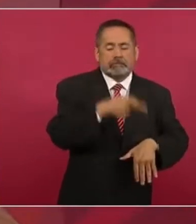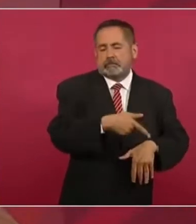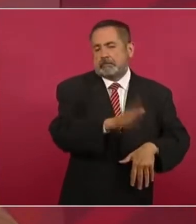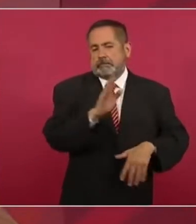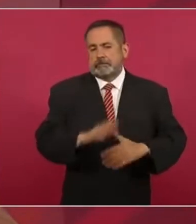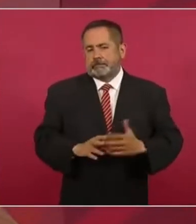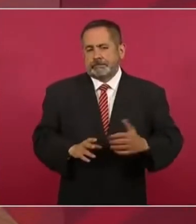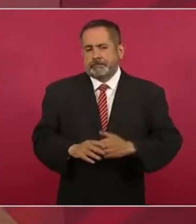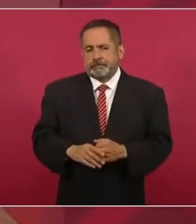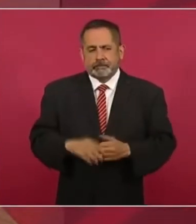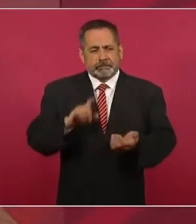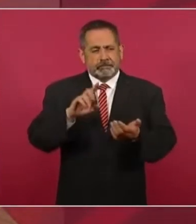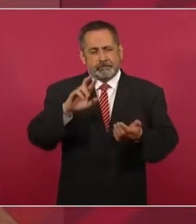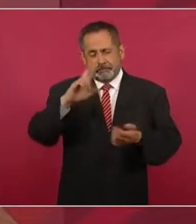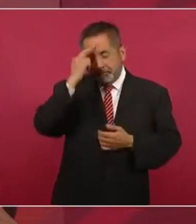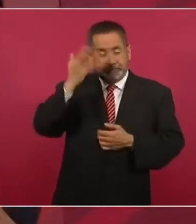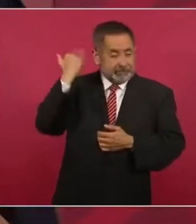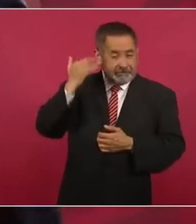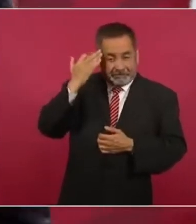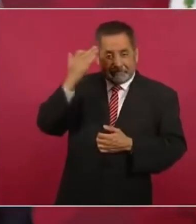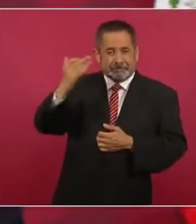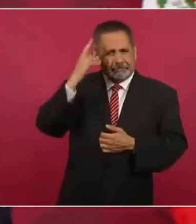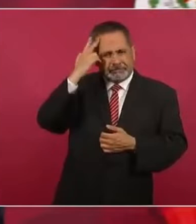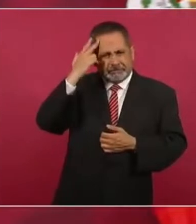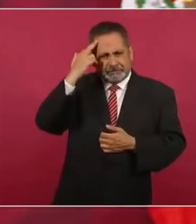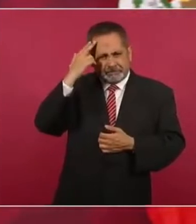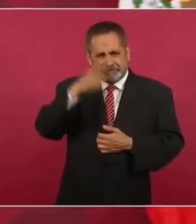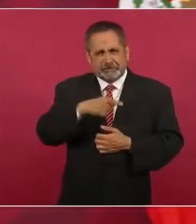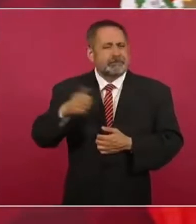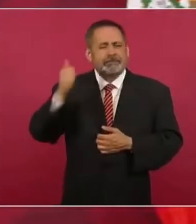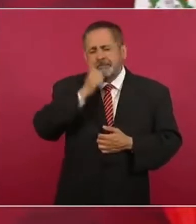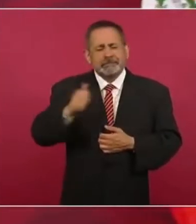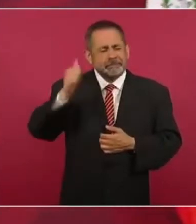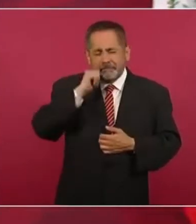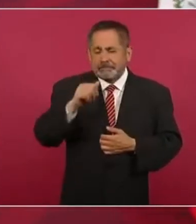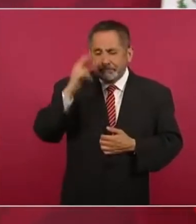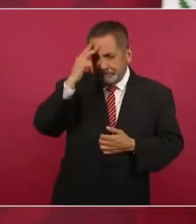En la época de Porfirio Díaz siempre se inscribía un candidato.